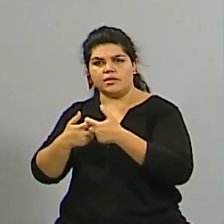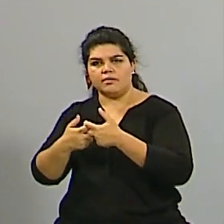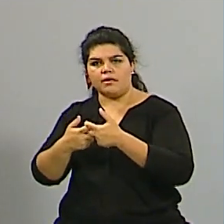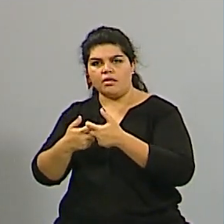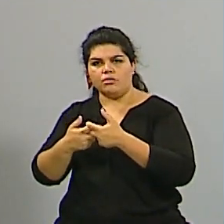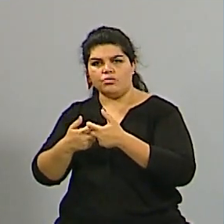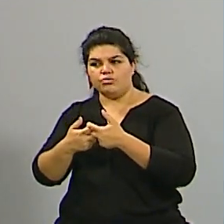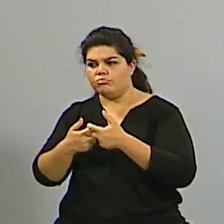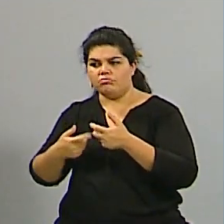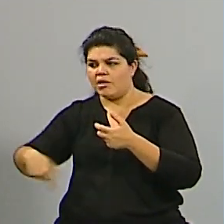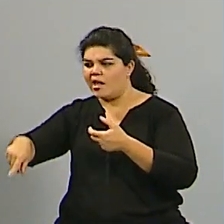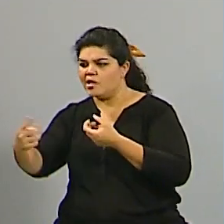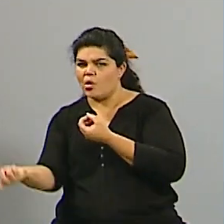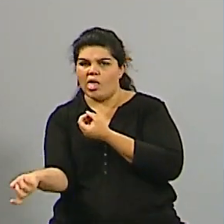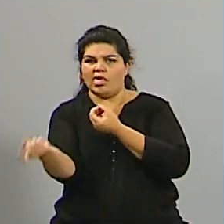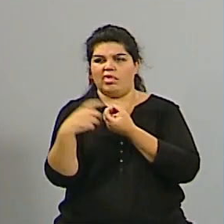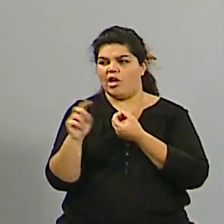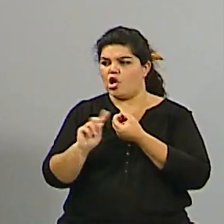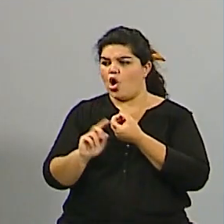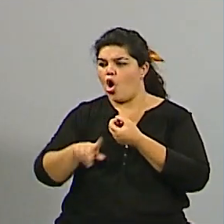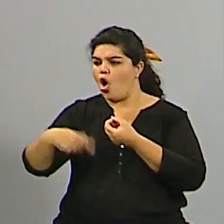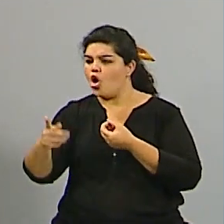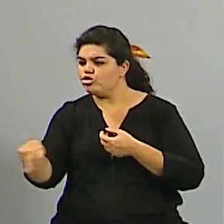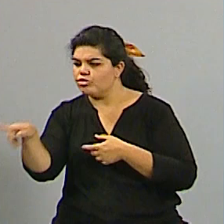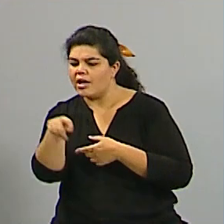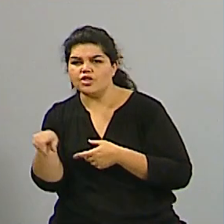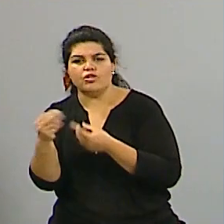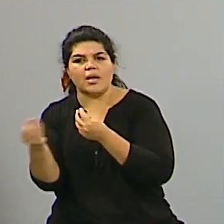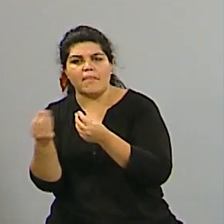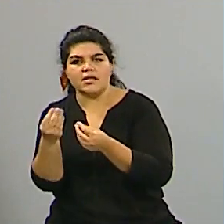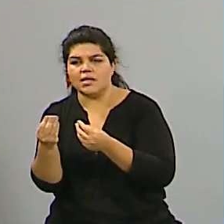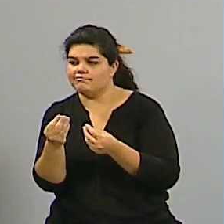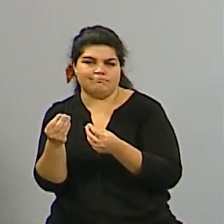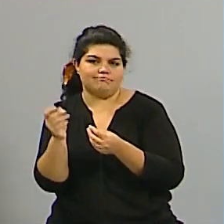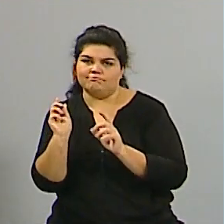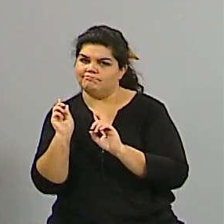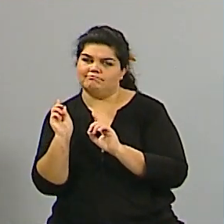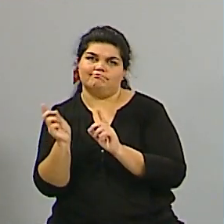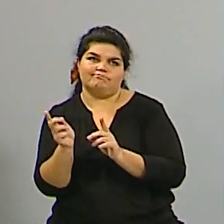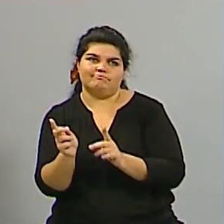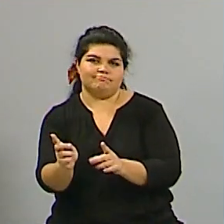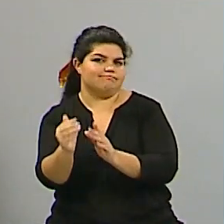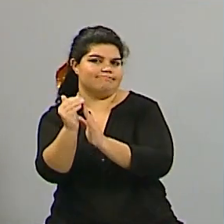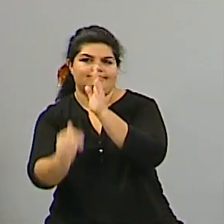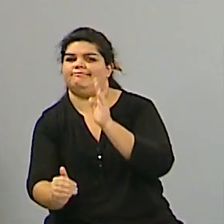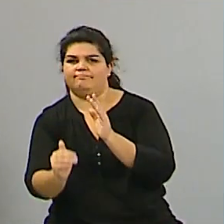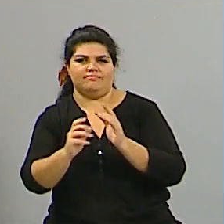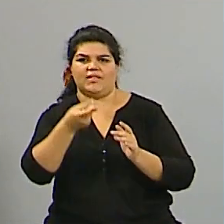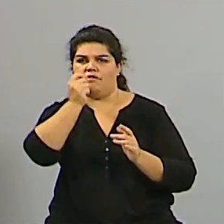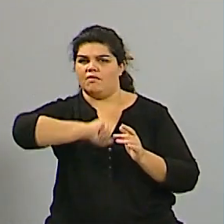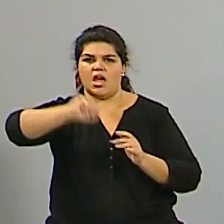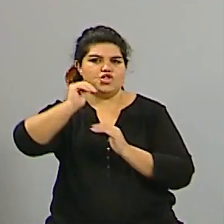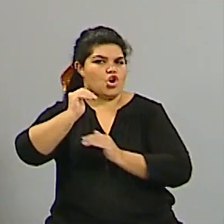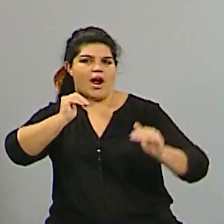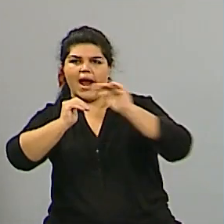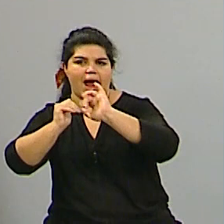están representados sindicalmente, aunque la negociación colectiva los alcance de cualquier manera. Entonces, muchos sectores